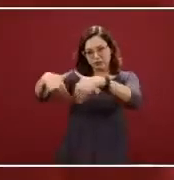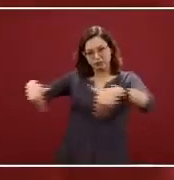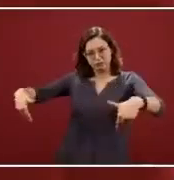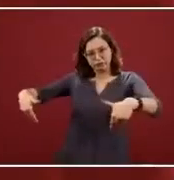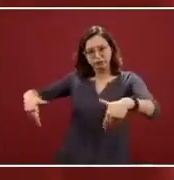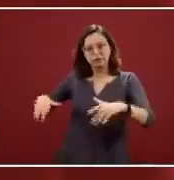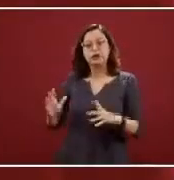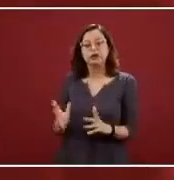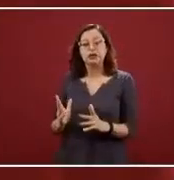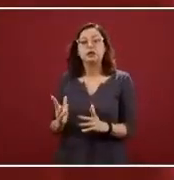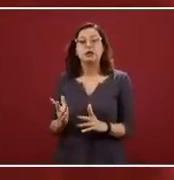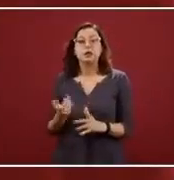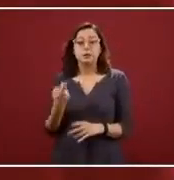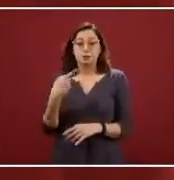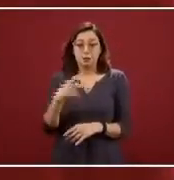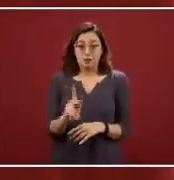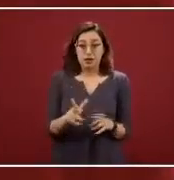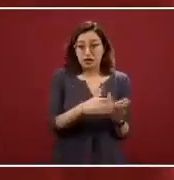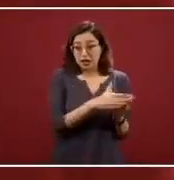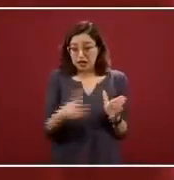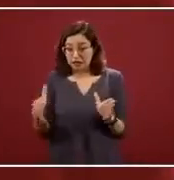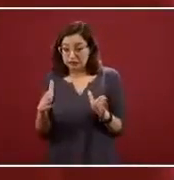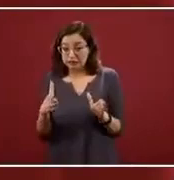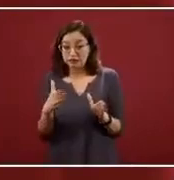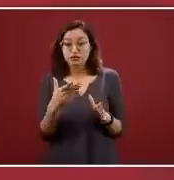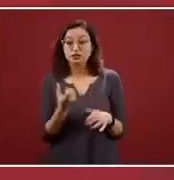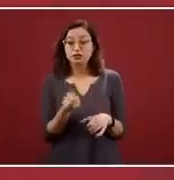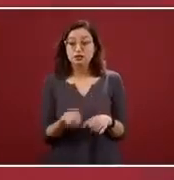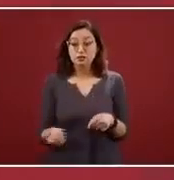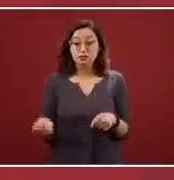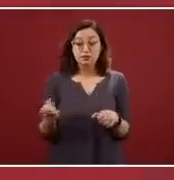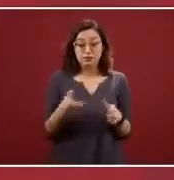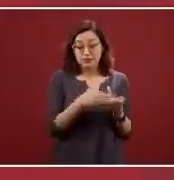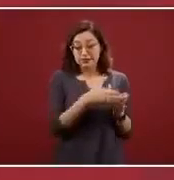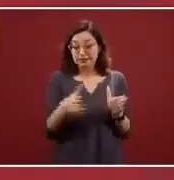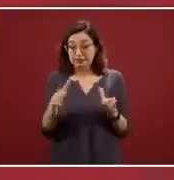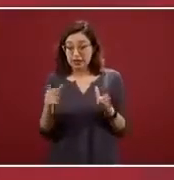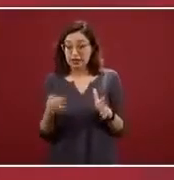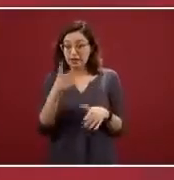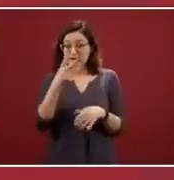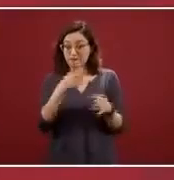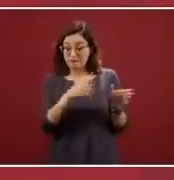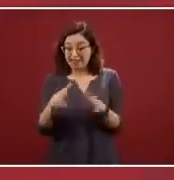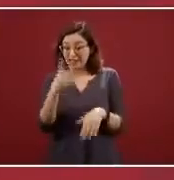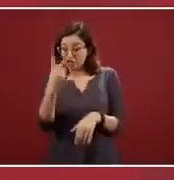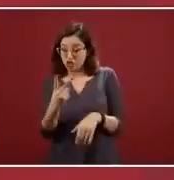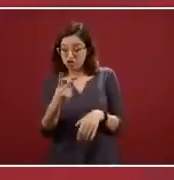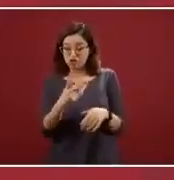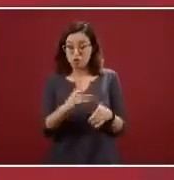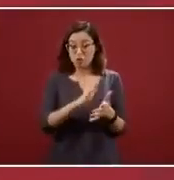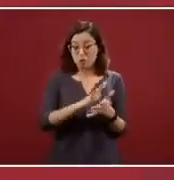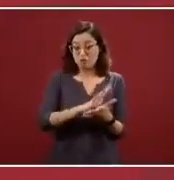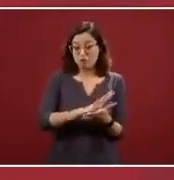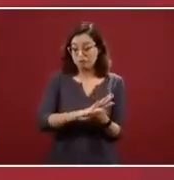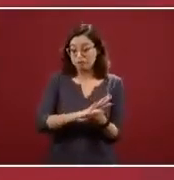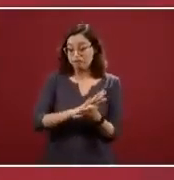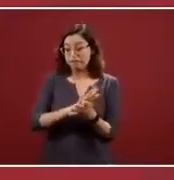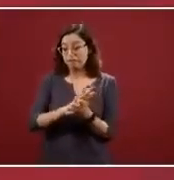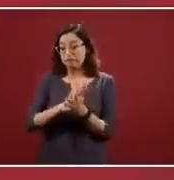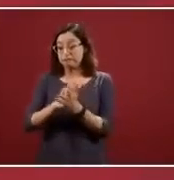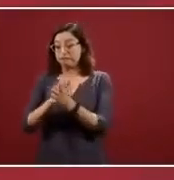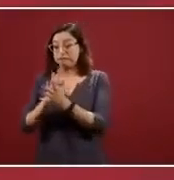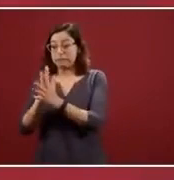distancia, pero estas se van a incrementar en su magnitud, en su cantidad